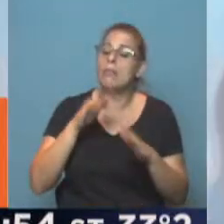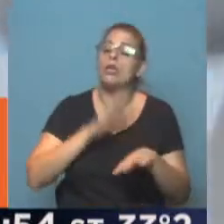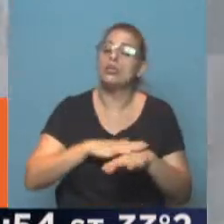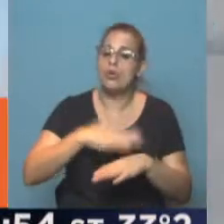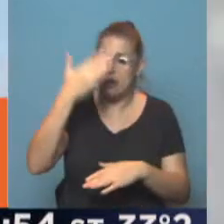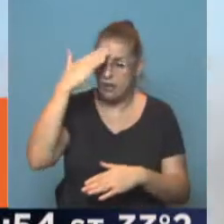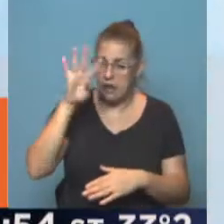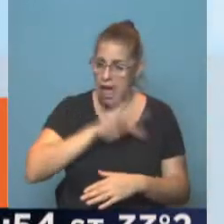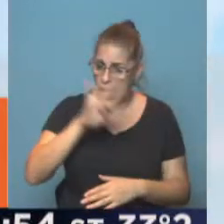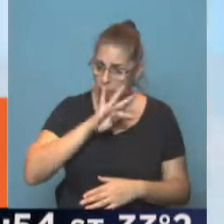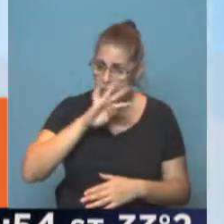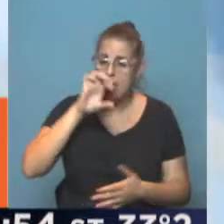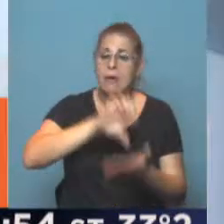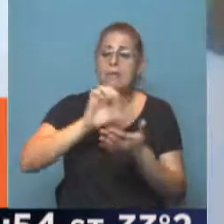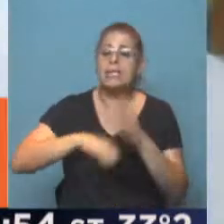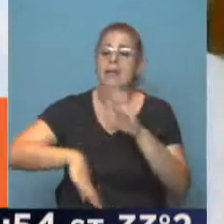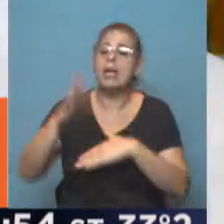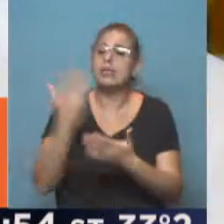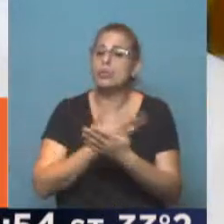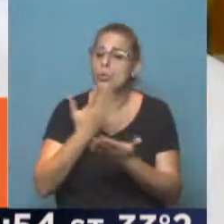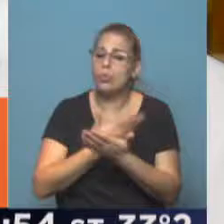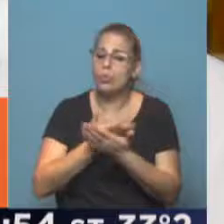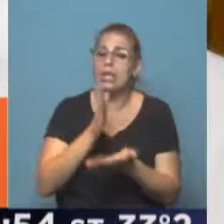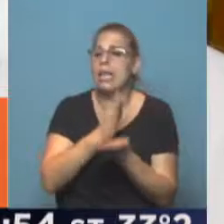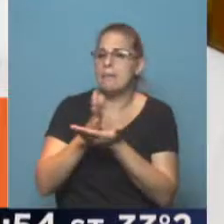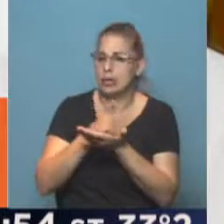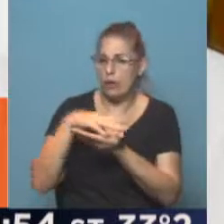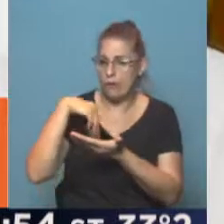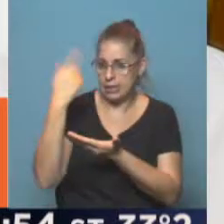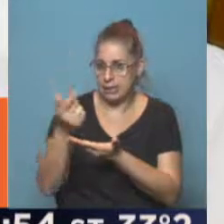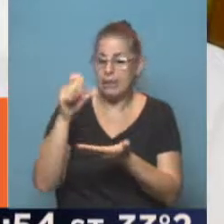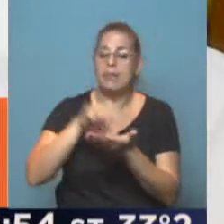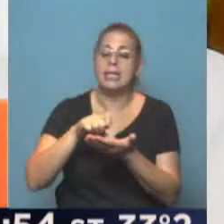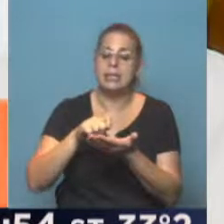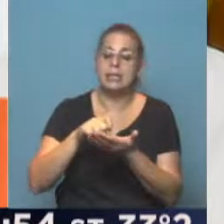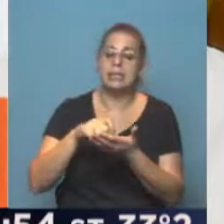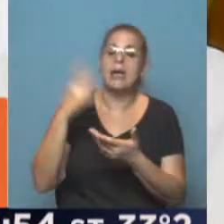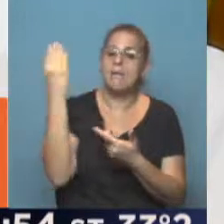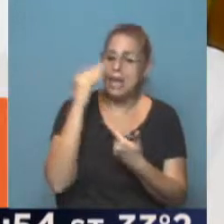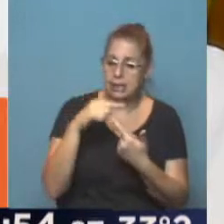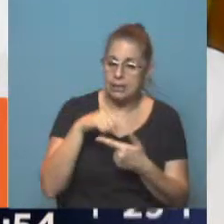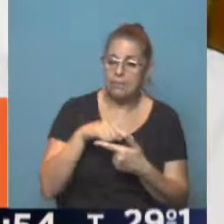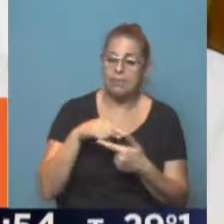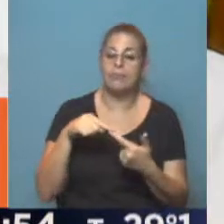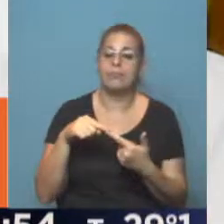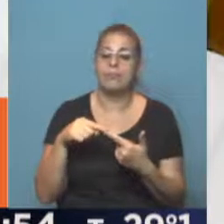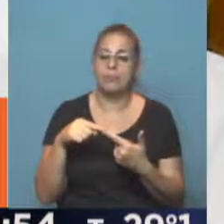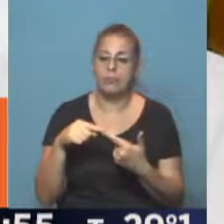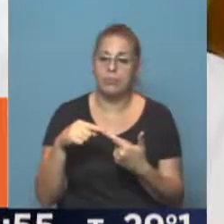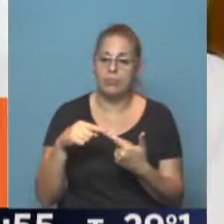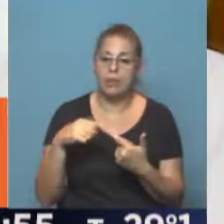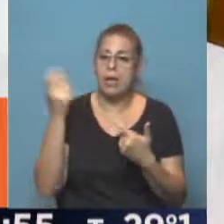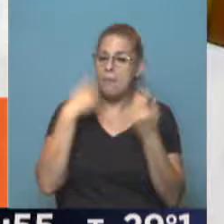los países más afectados son lamentablemente los limítrofes que son brasil que es que